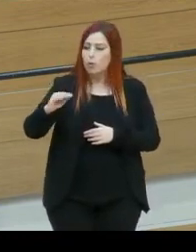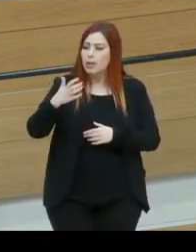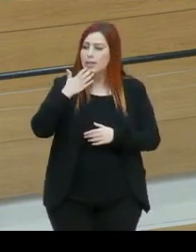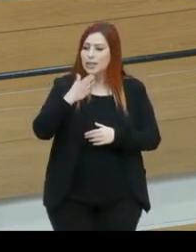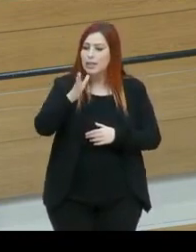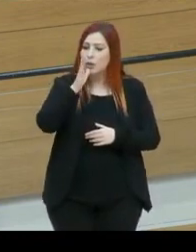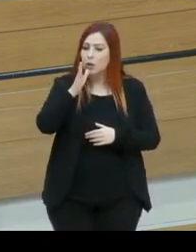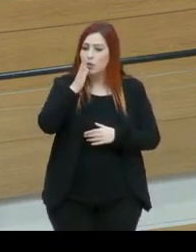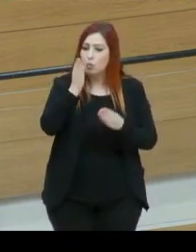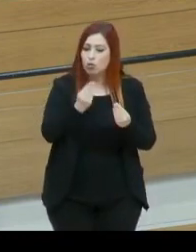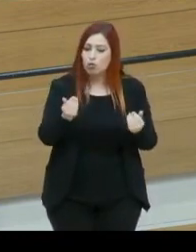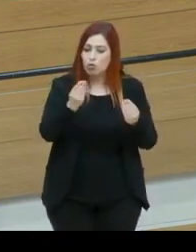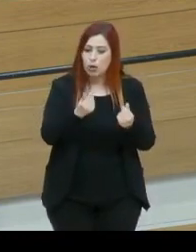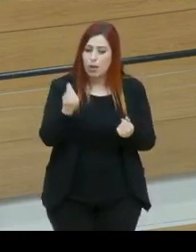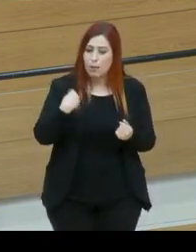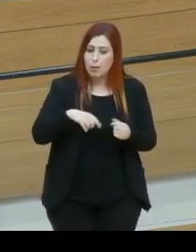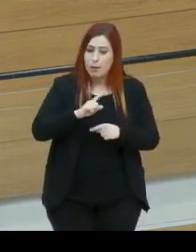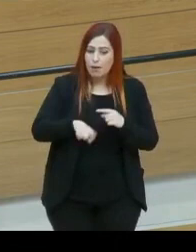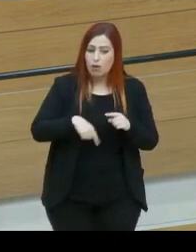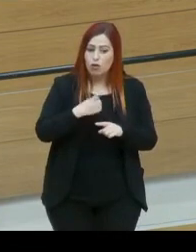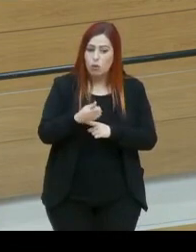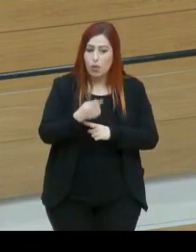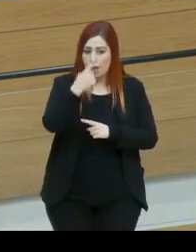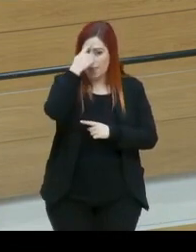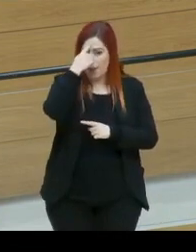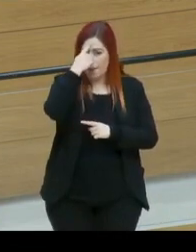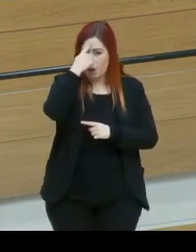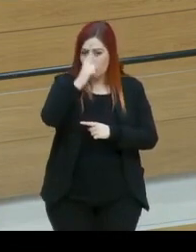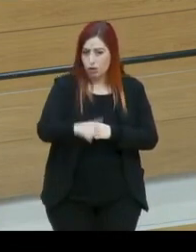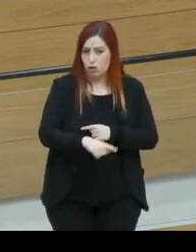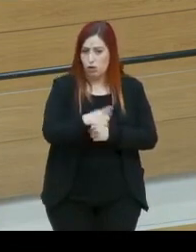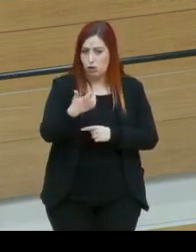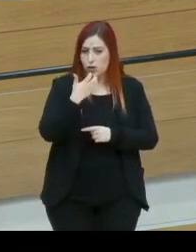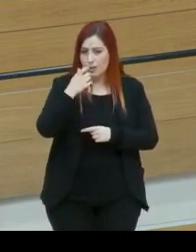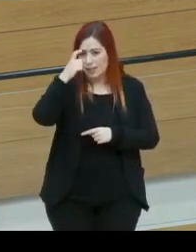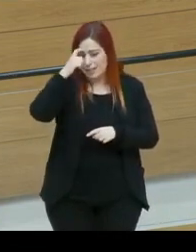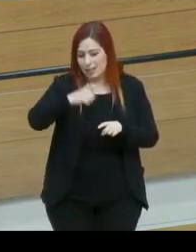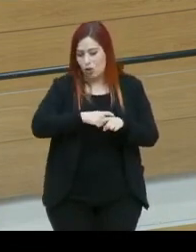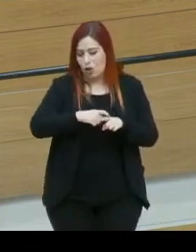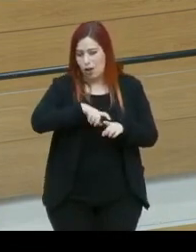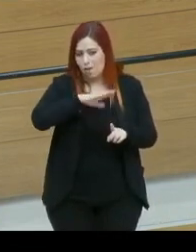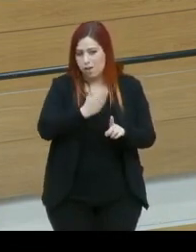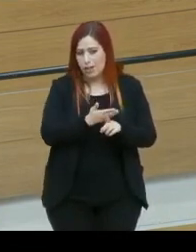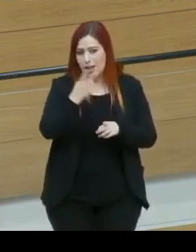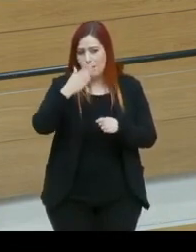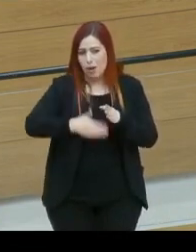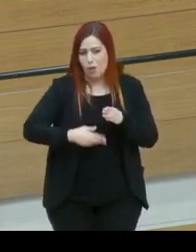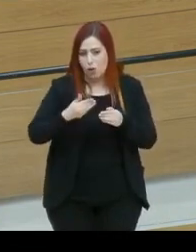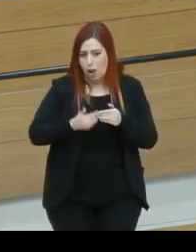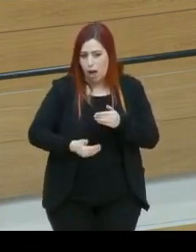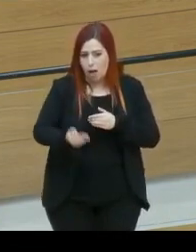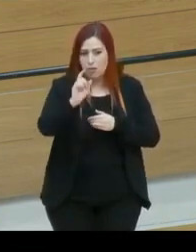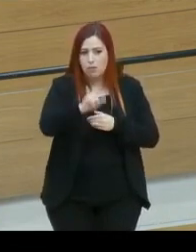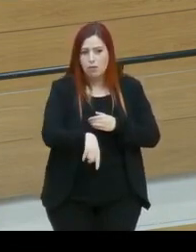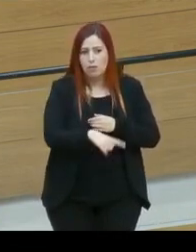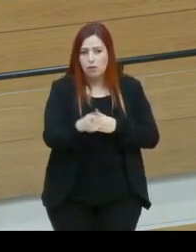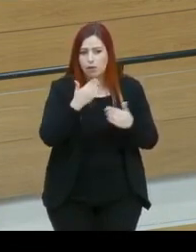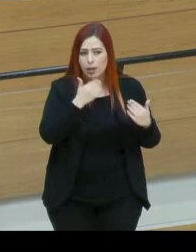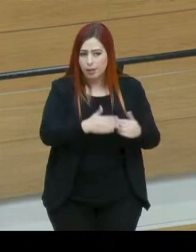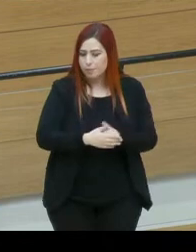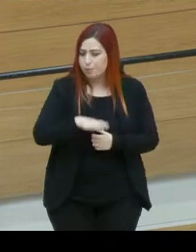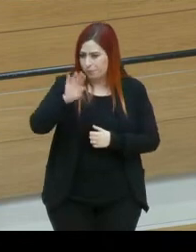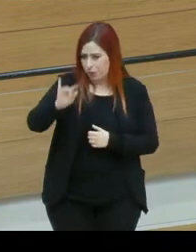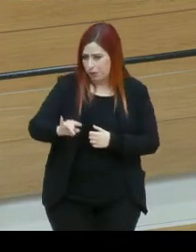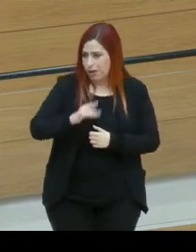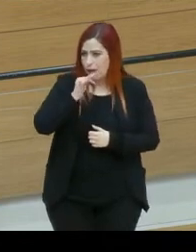consumo de esta sustancia tiene consecuencias en el cerebro, si causa daño psicológico a largo plazo. Muchas gracias. Sí, y